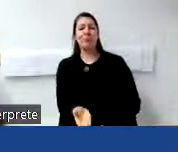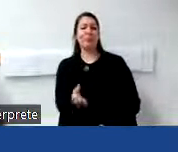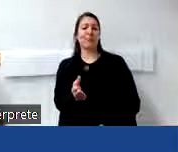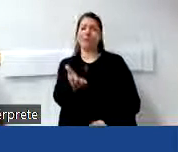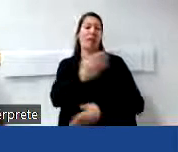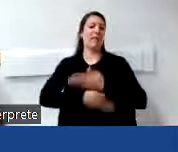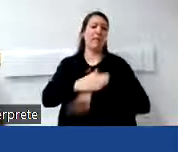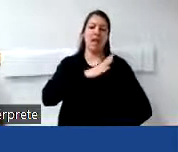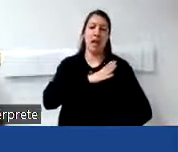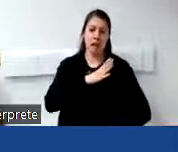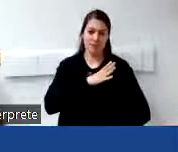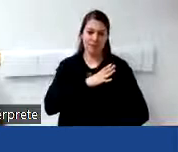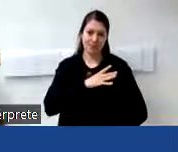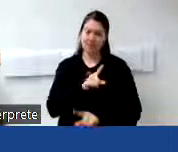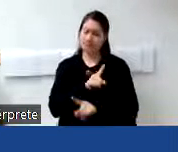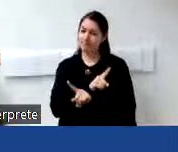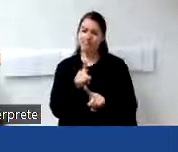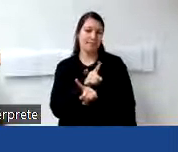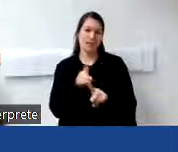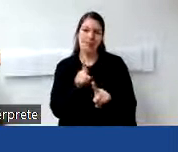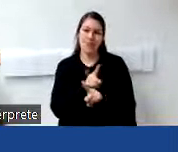alguna manera